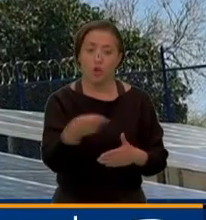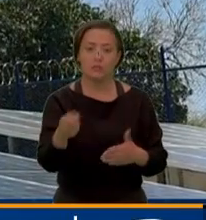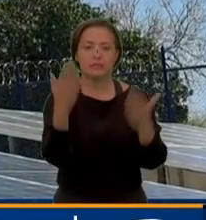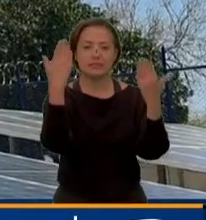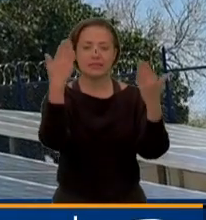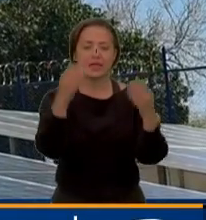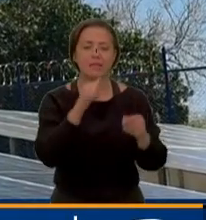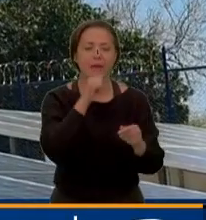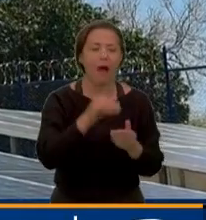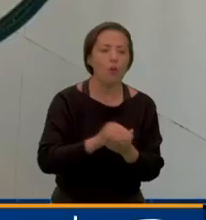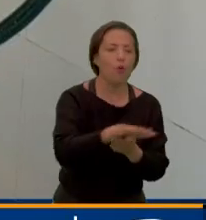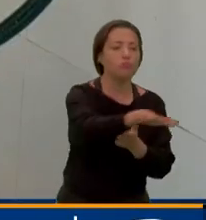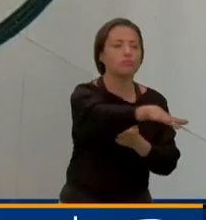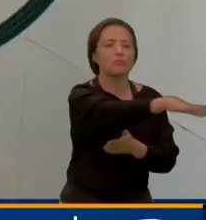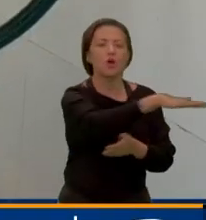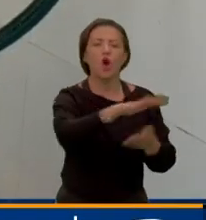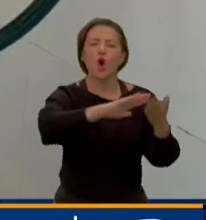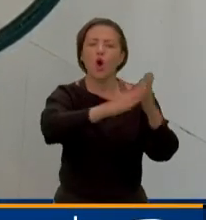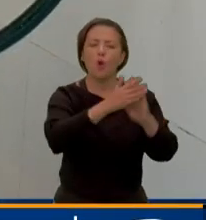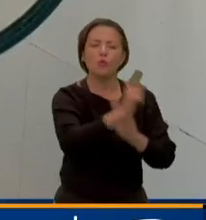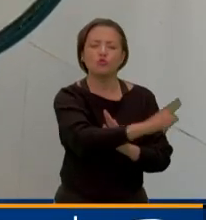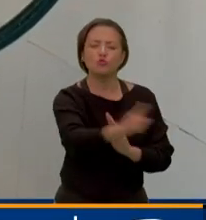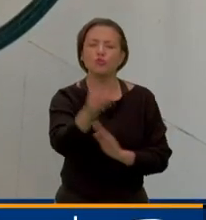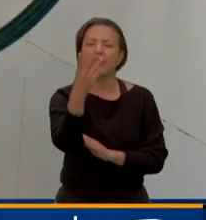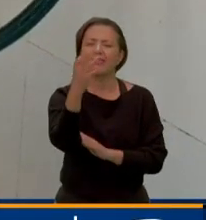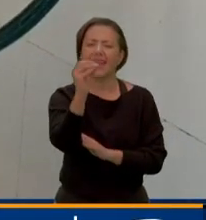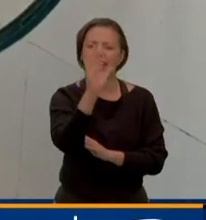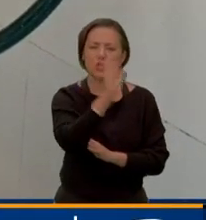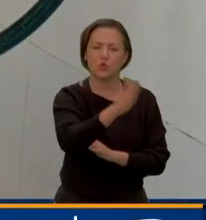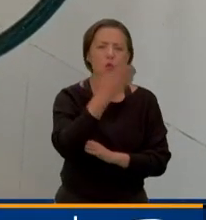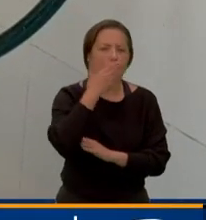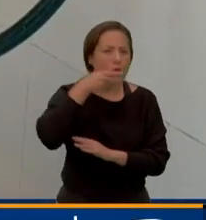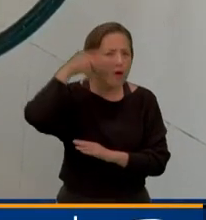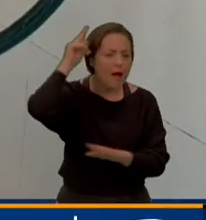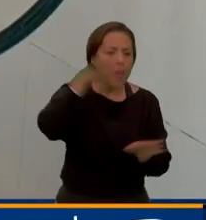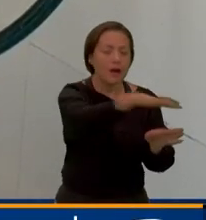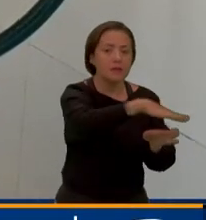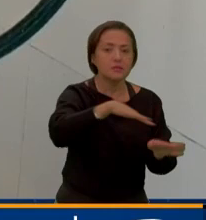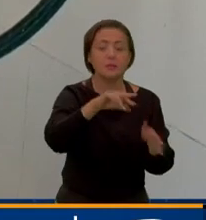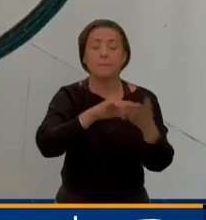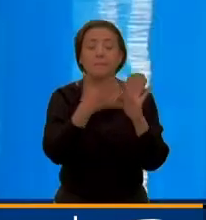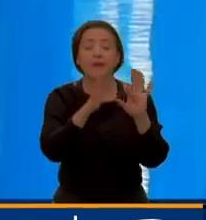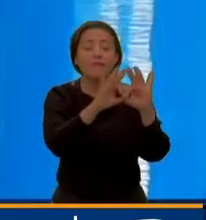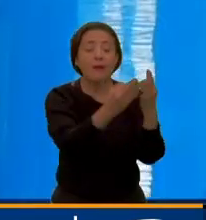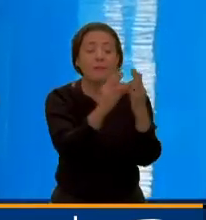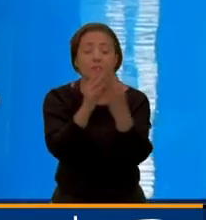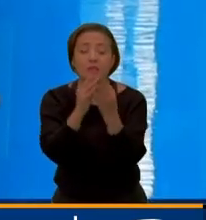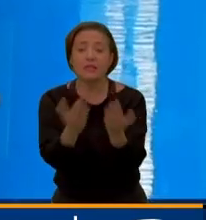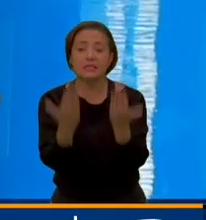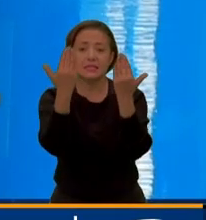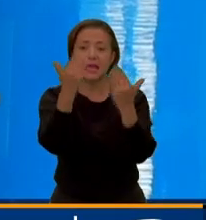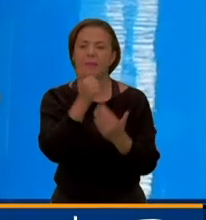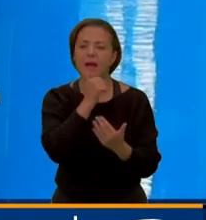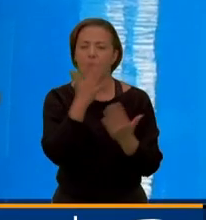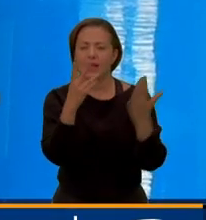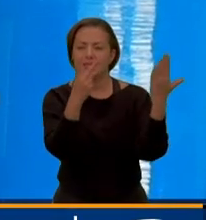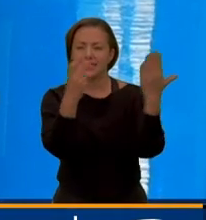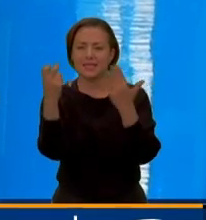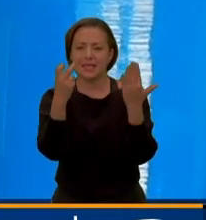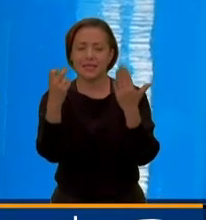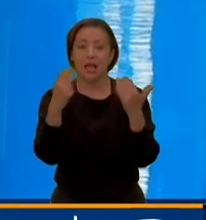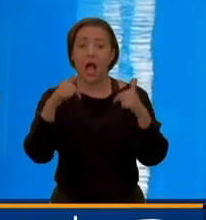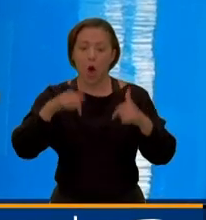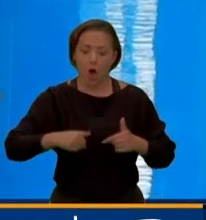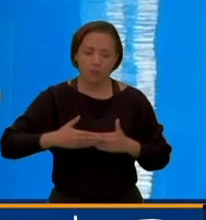de 30 comunidades indígenas. Son más de 700 familias las que se verán beneficiadas a partir de hoy y que contarán con agua